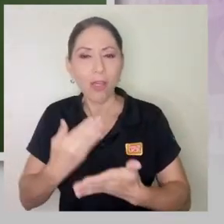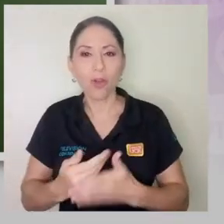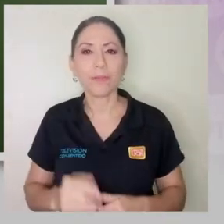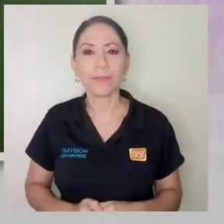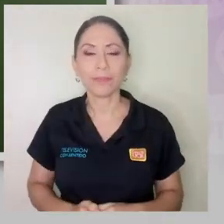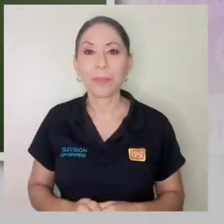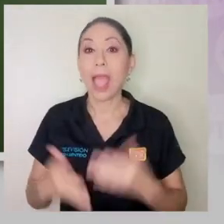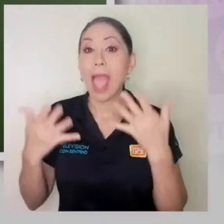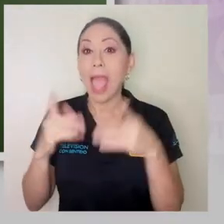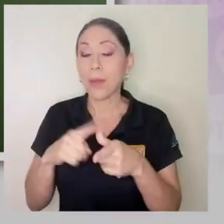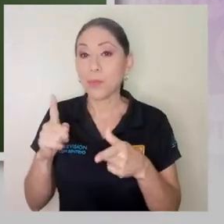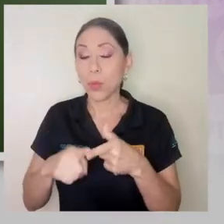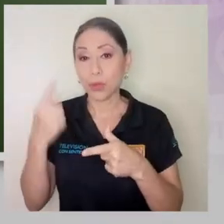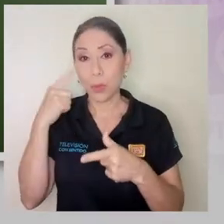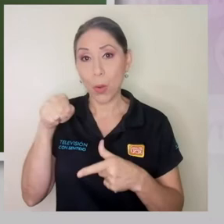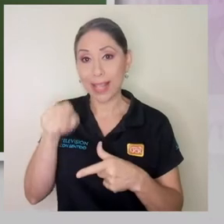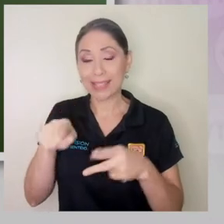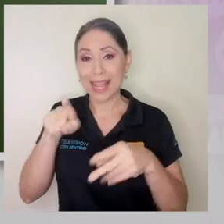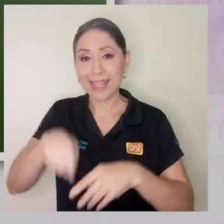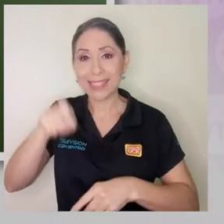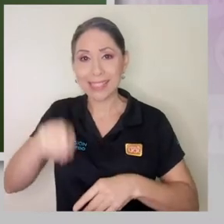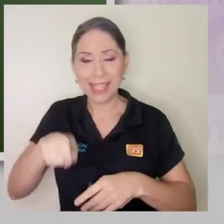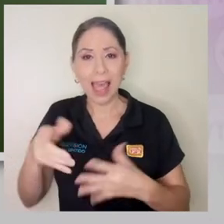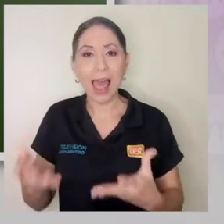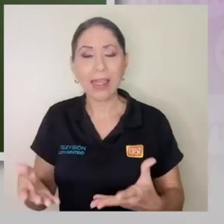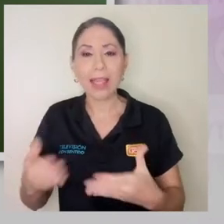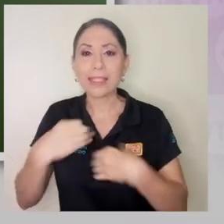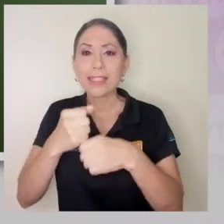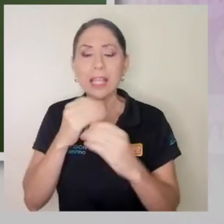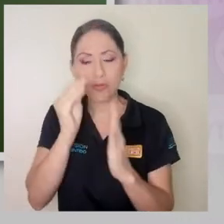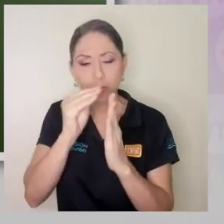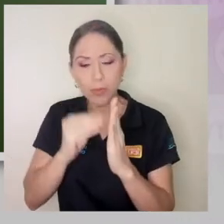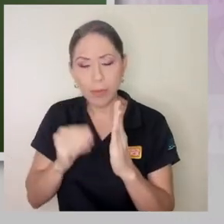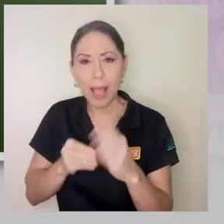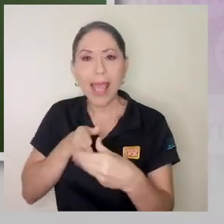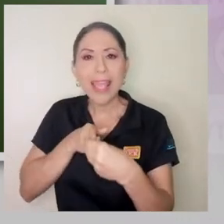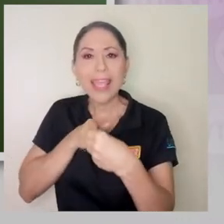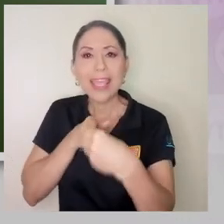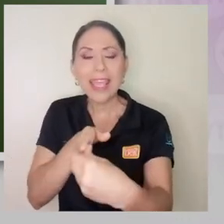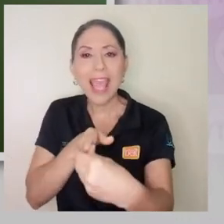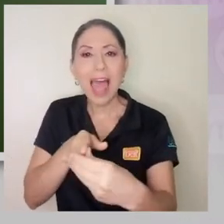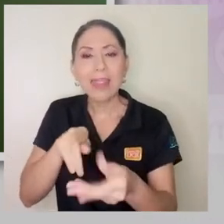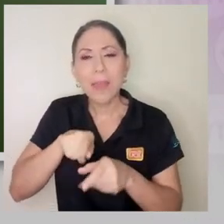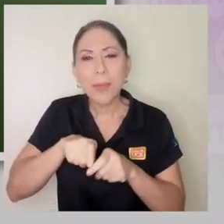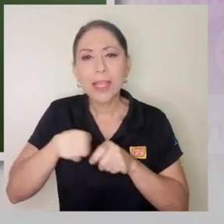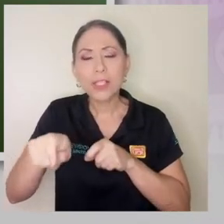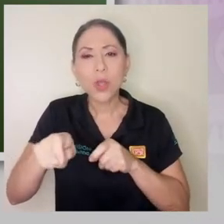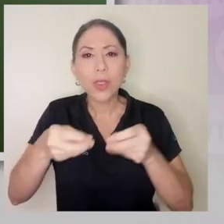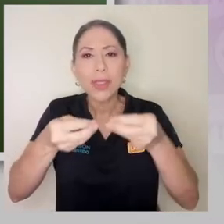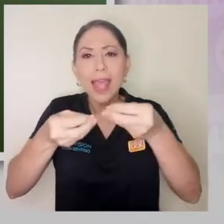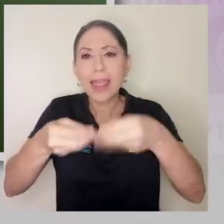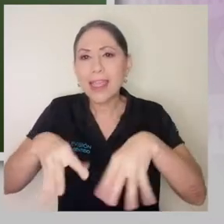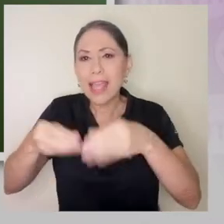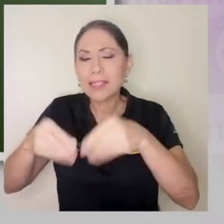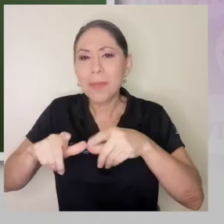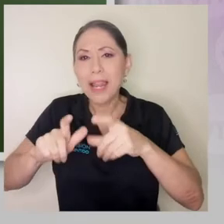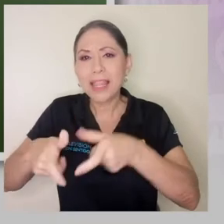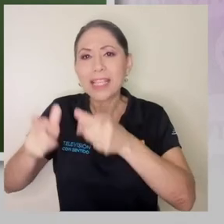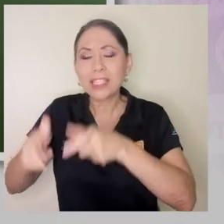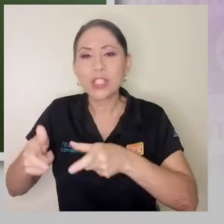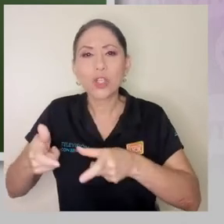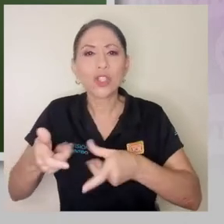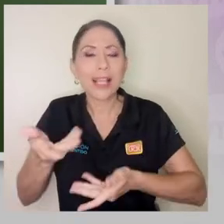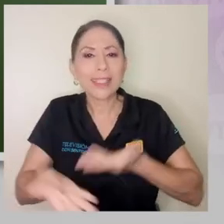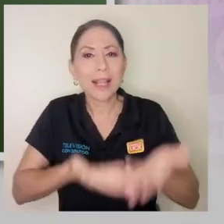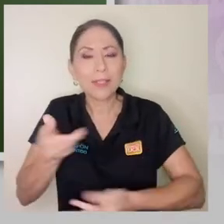a raíz de esa necesidad, es que se generó la guía de medición de desperdicio de alimentos en